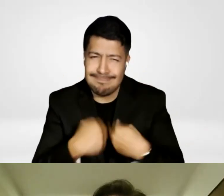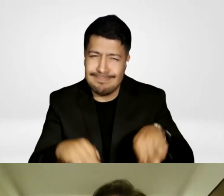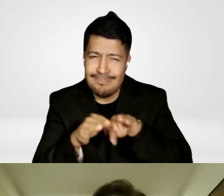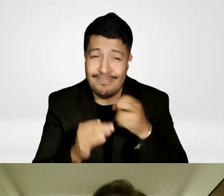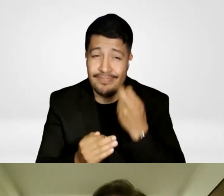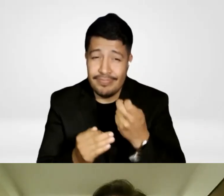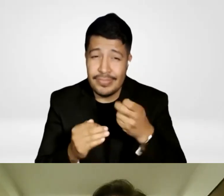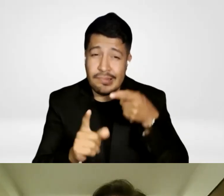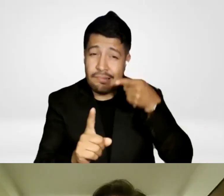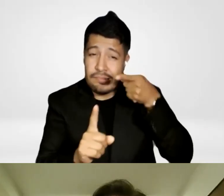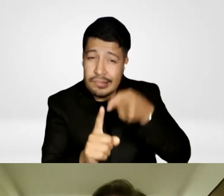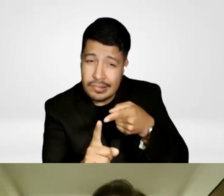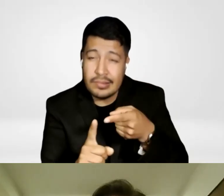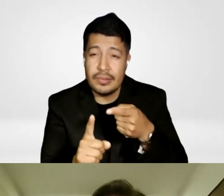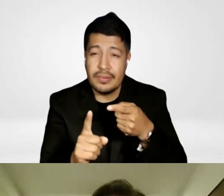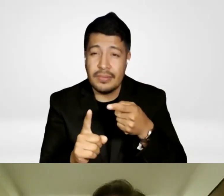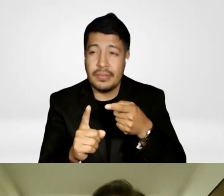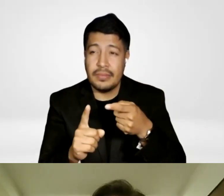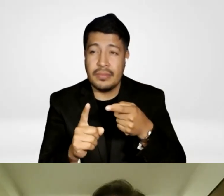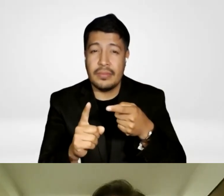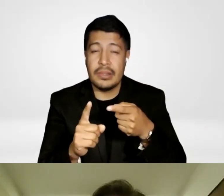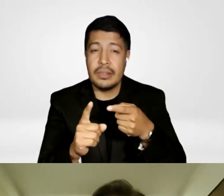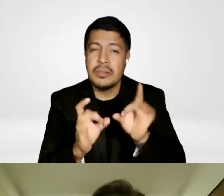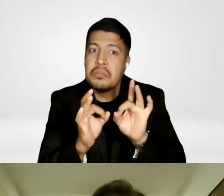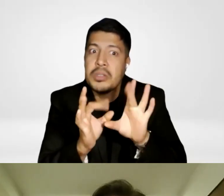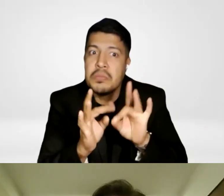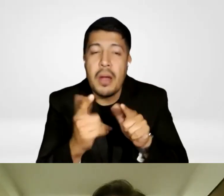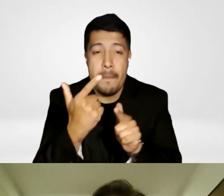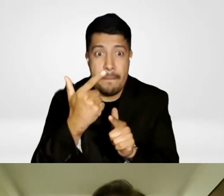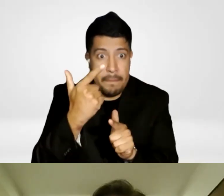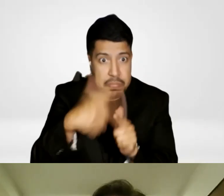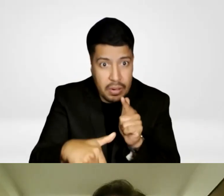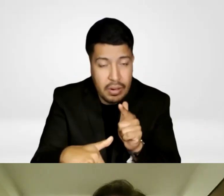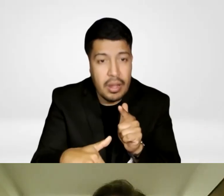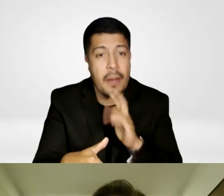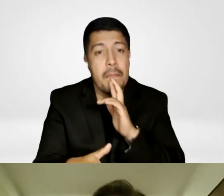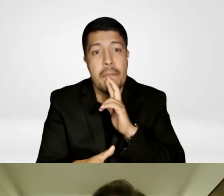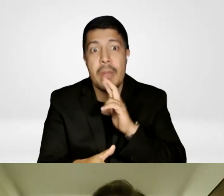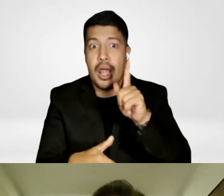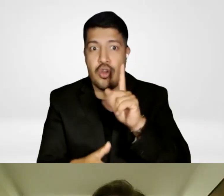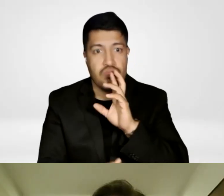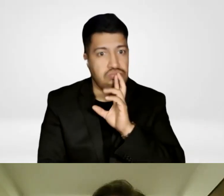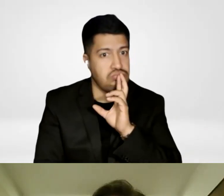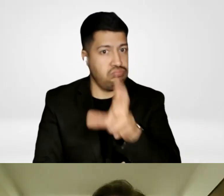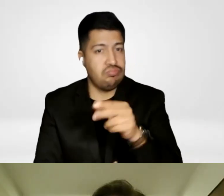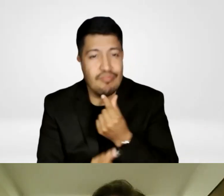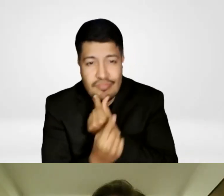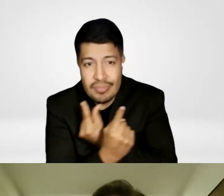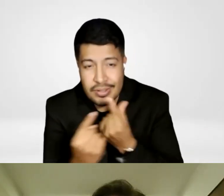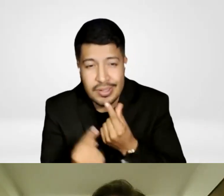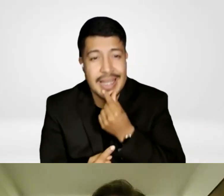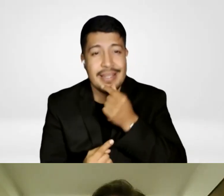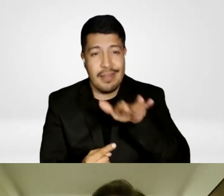la prevención y de lograr mejores resultados con los niños, las niñas desde temprana